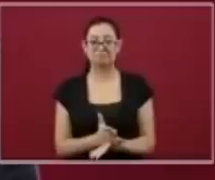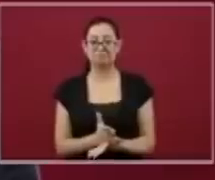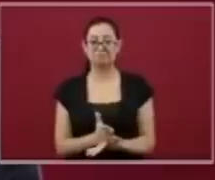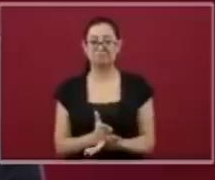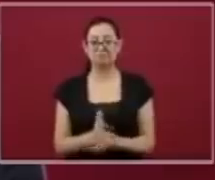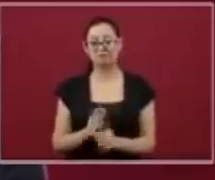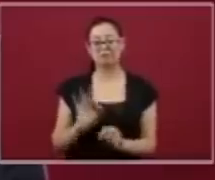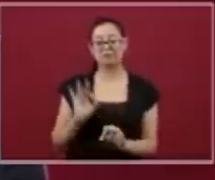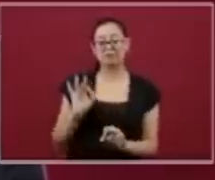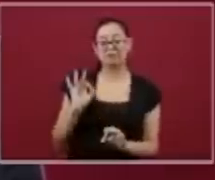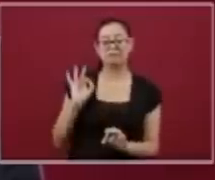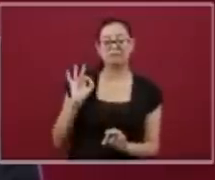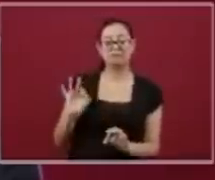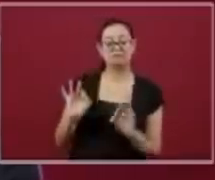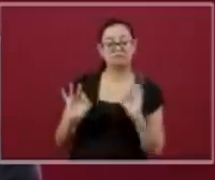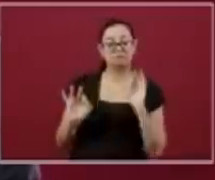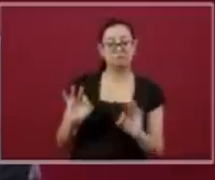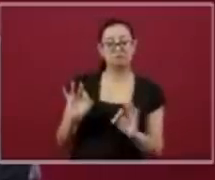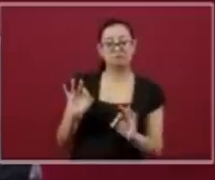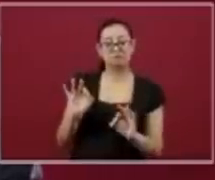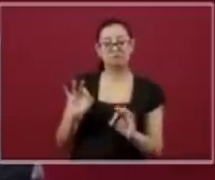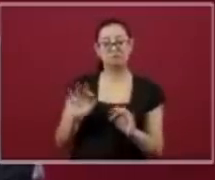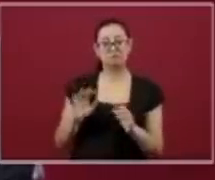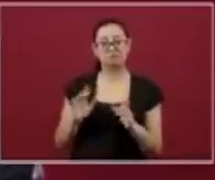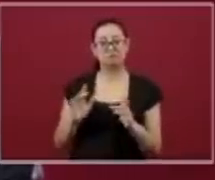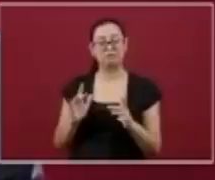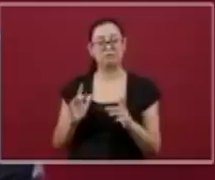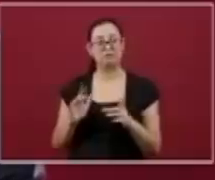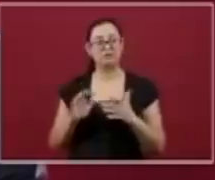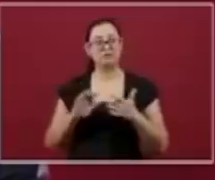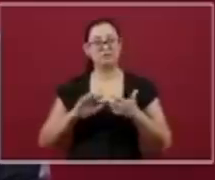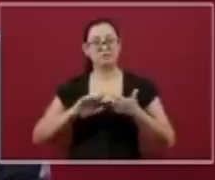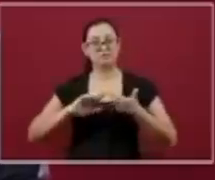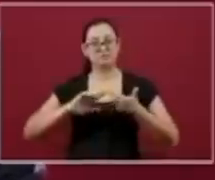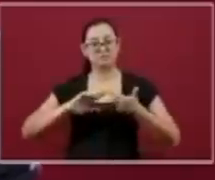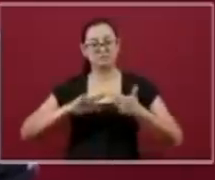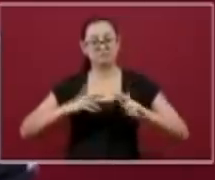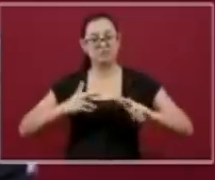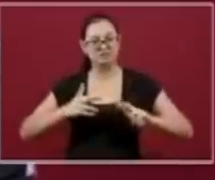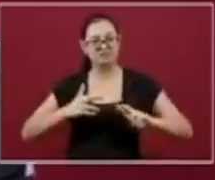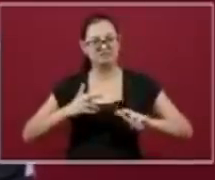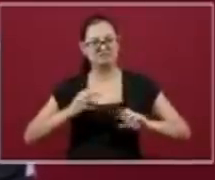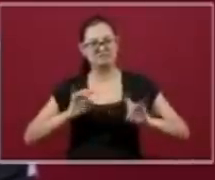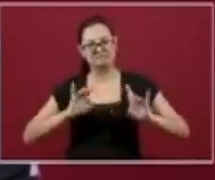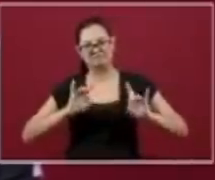testerear nuestra relación con ningún gobierno